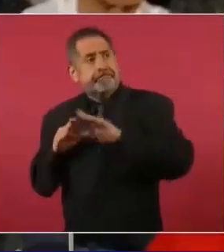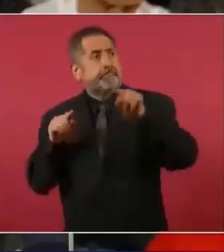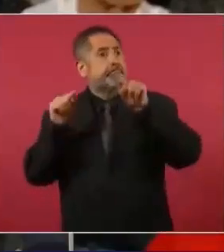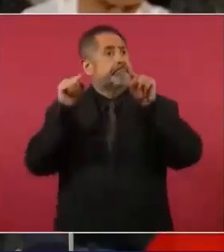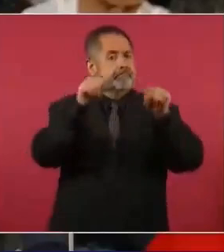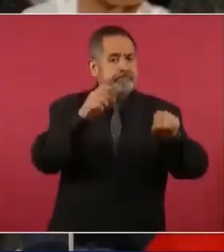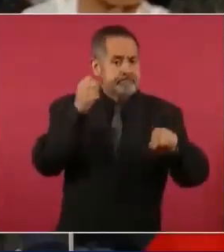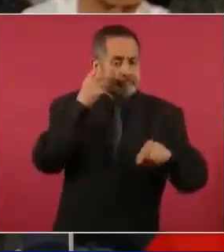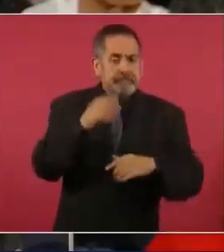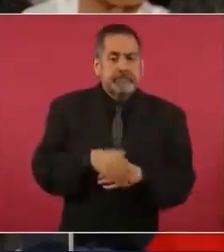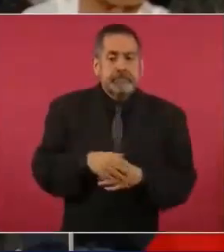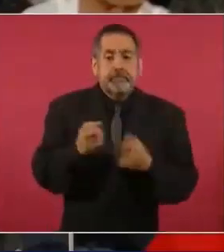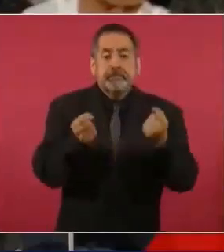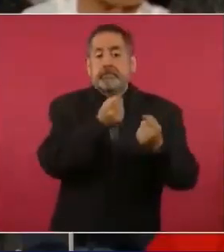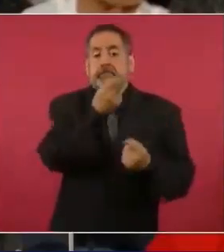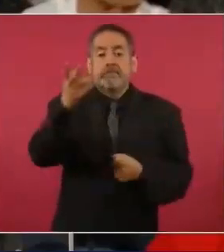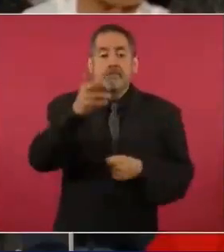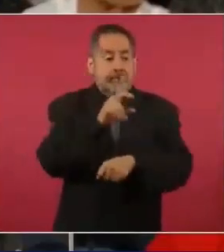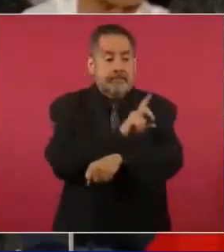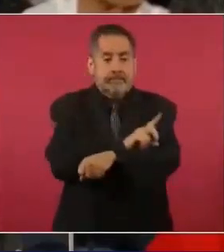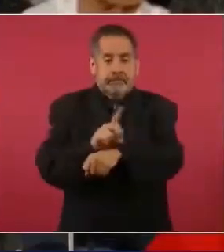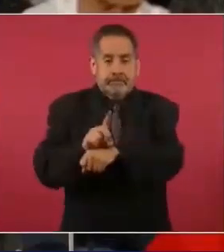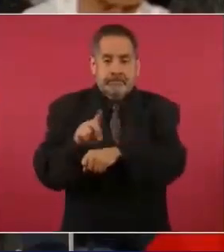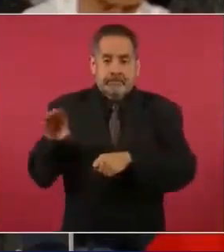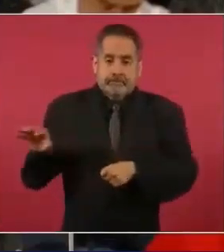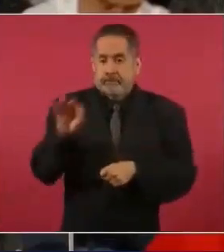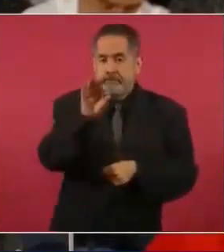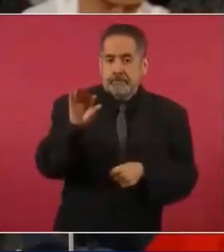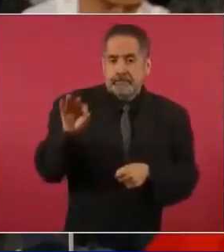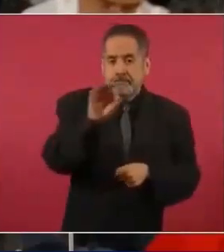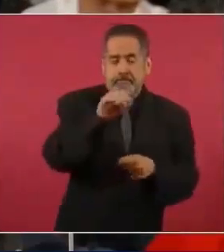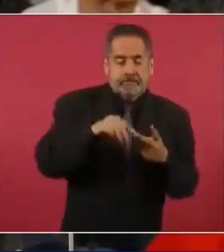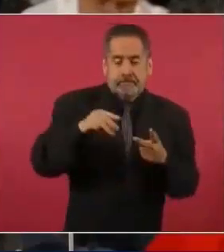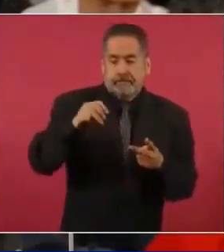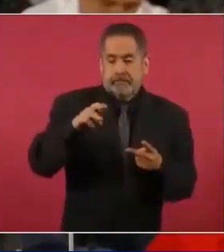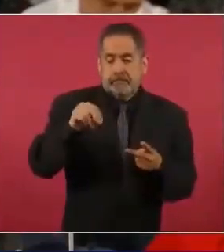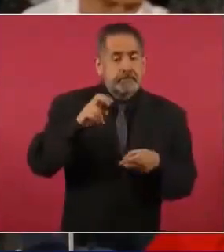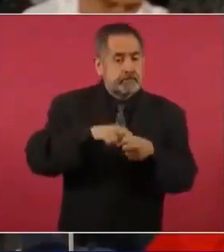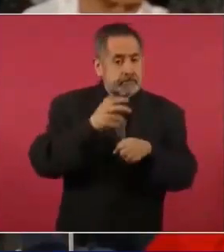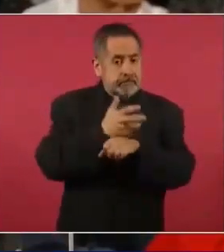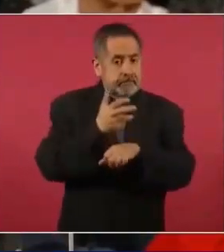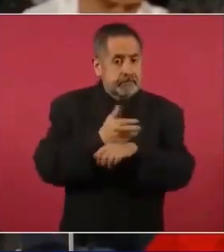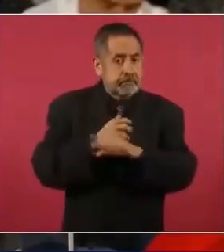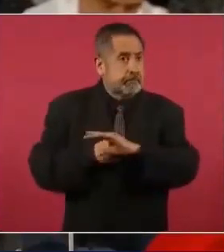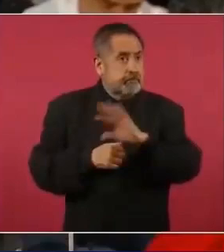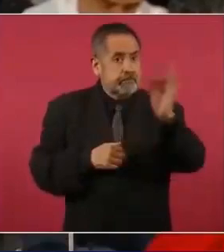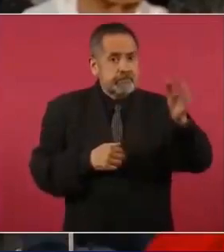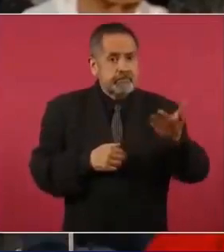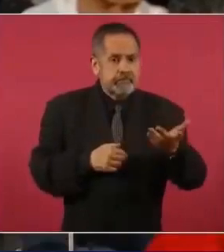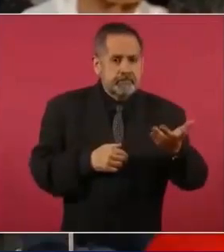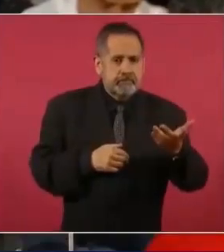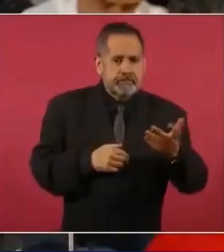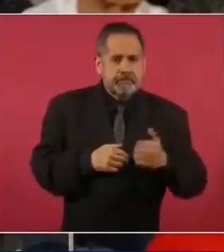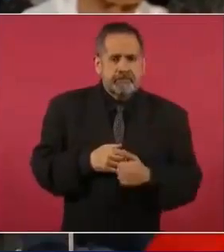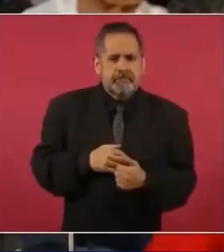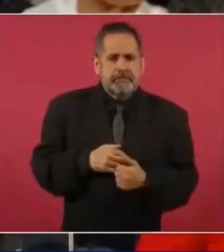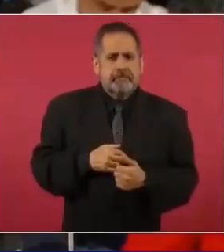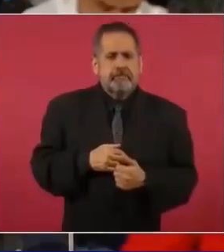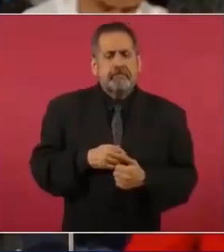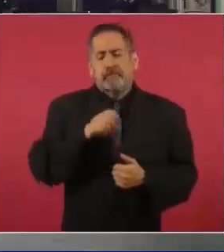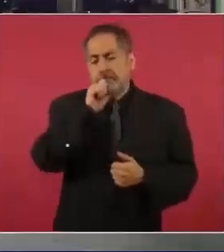Incluso ya se nombraron a muchos delegados de Morena allá en Estados Unidos. También se tuvo una